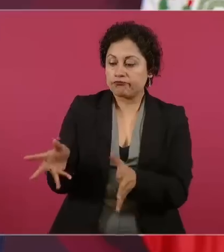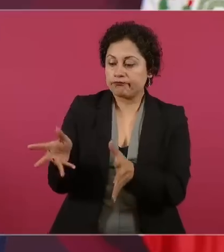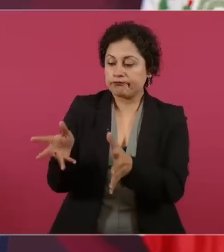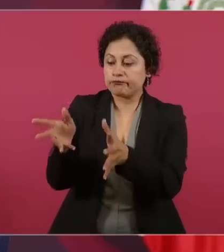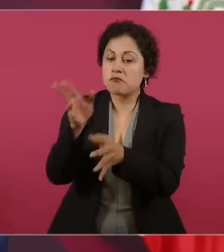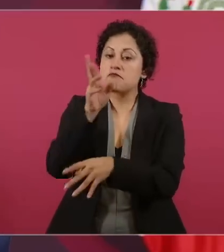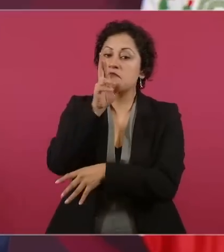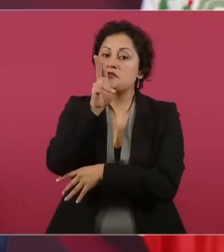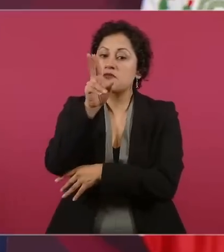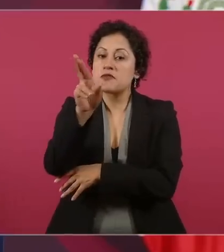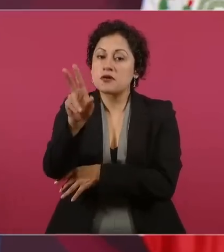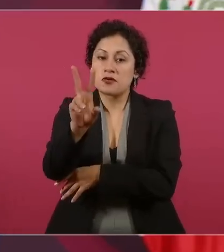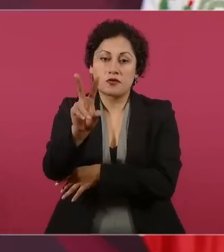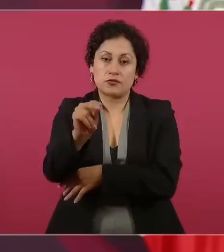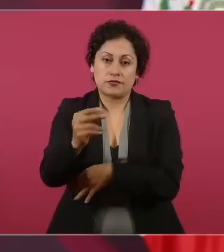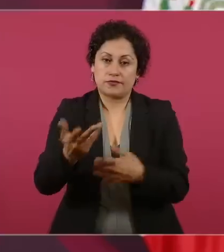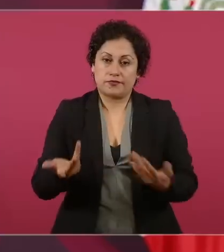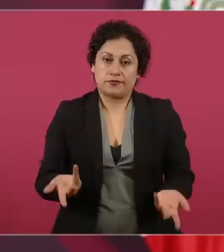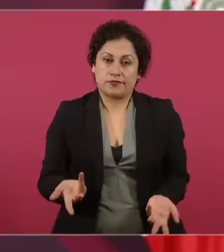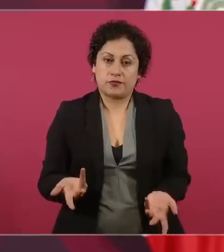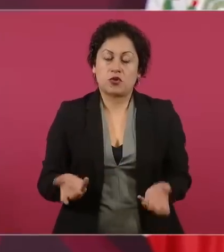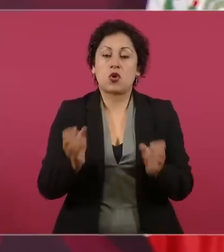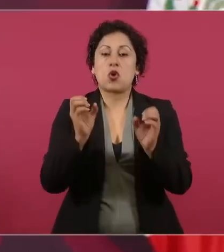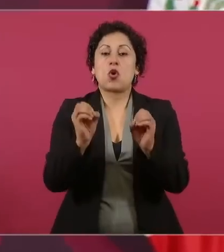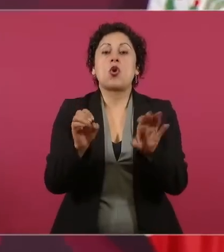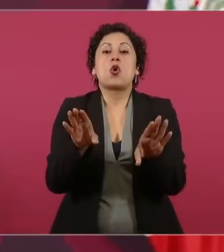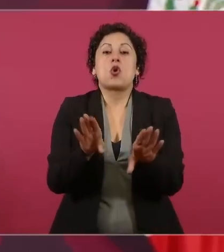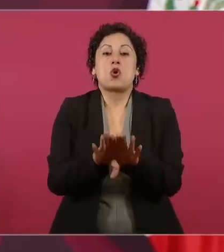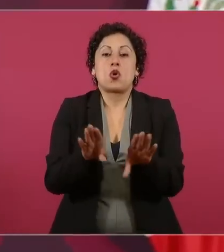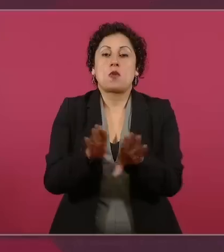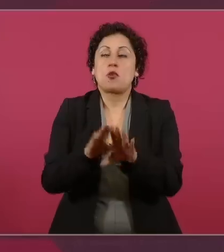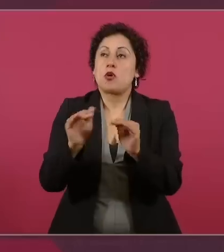o cómo les va a ir bien a los de arriba,